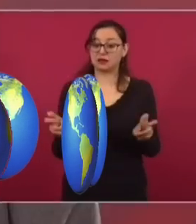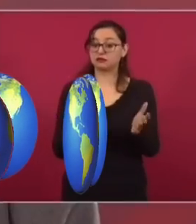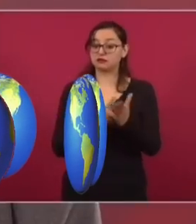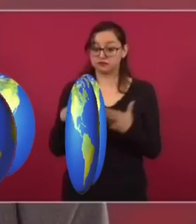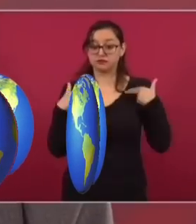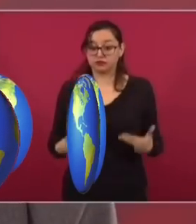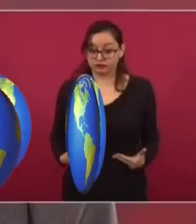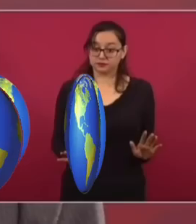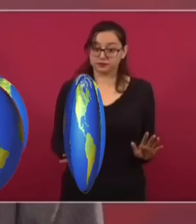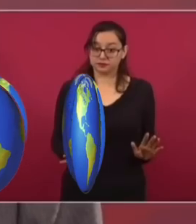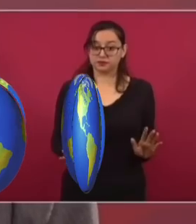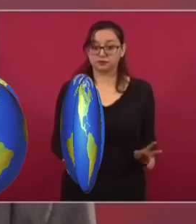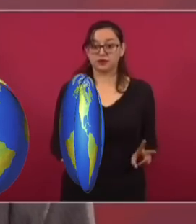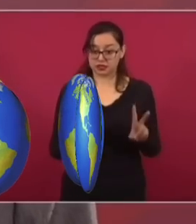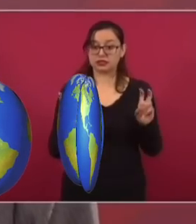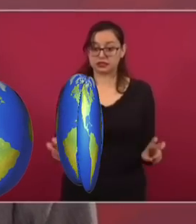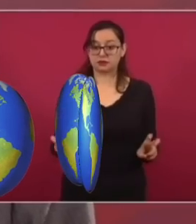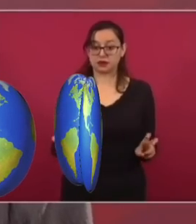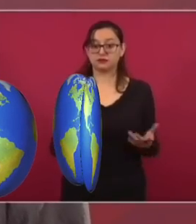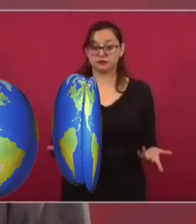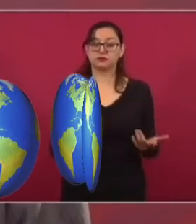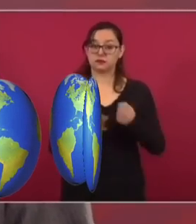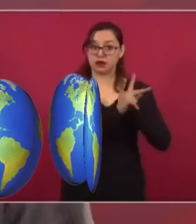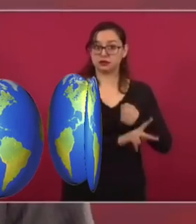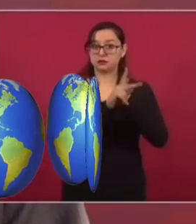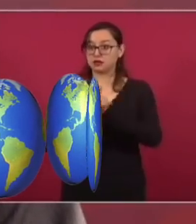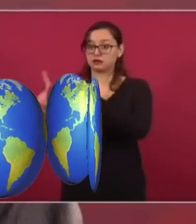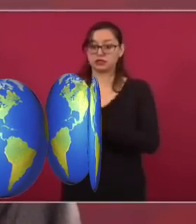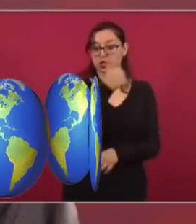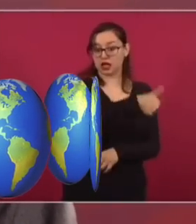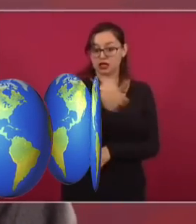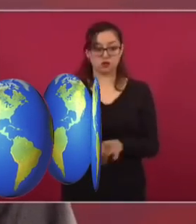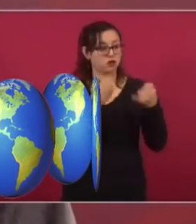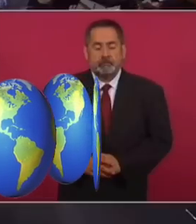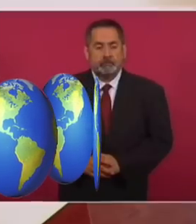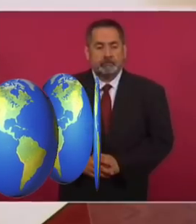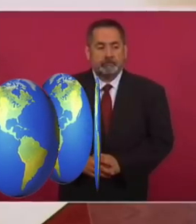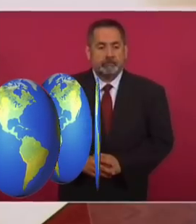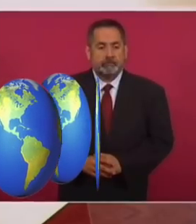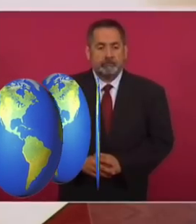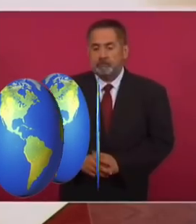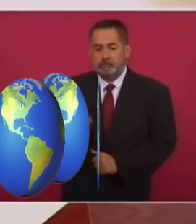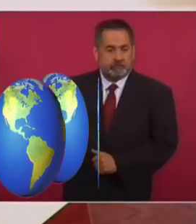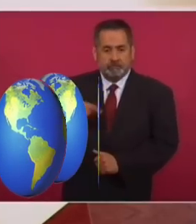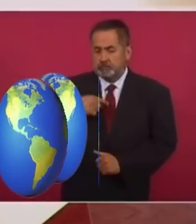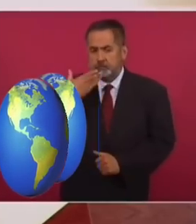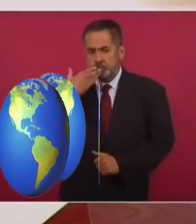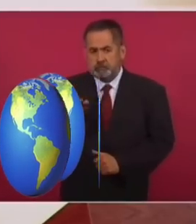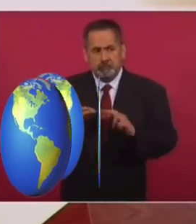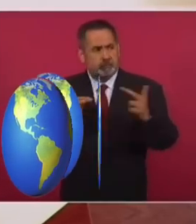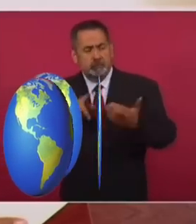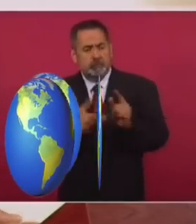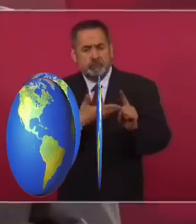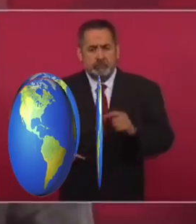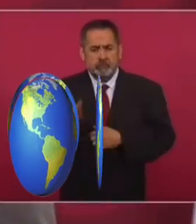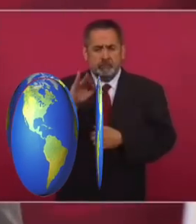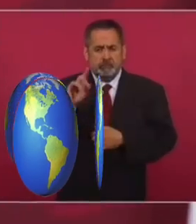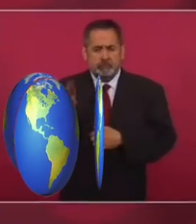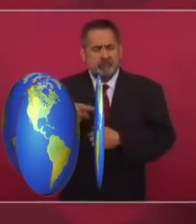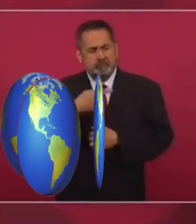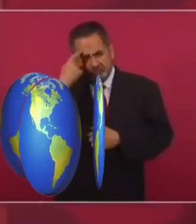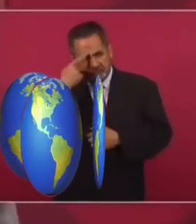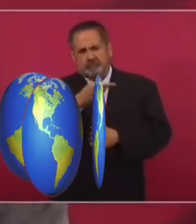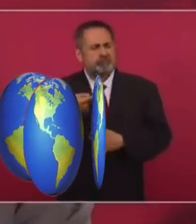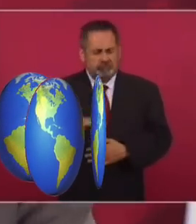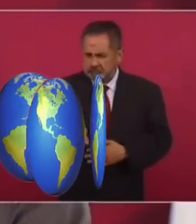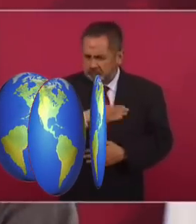derechos humanos y es un asunto que tiene que ver con la soberanía y con la independencia de los pueblos. Tenemos, repito, muy buena relación con el presidente Biden, lo consideramos un hombre